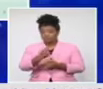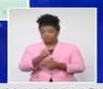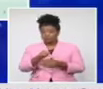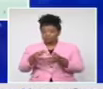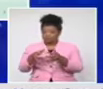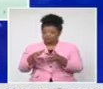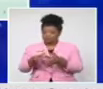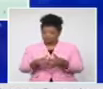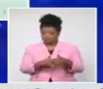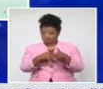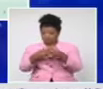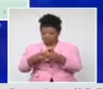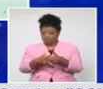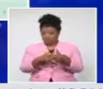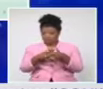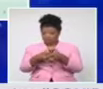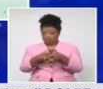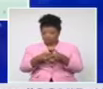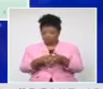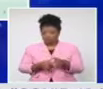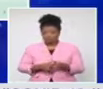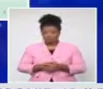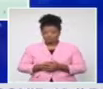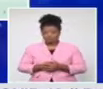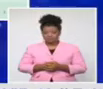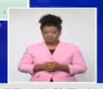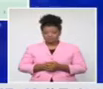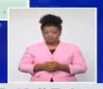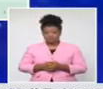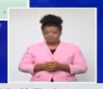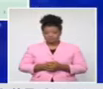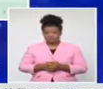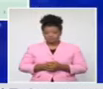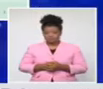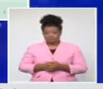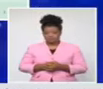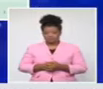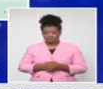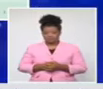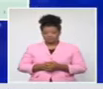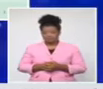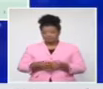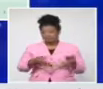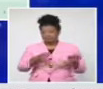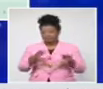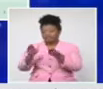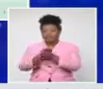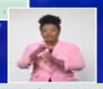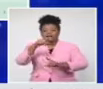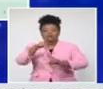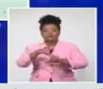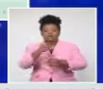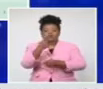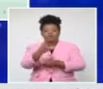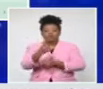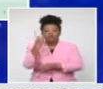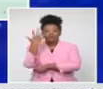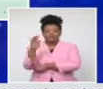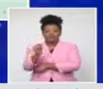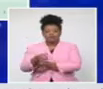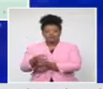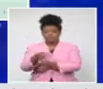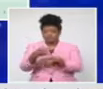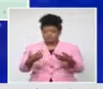estadounidense procedente de los Estados Unidos. En Matanzas se confirma un caso importado en Cárdenas, en